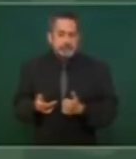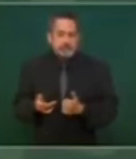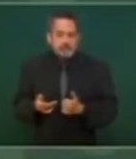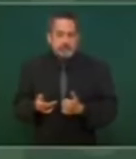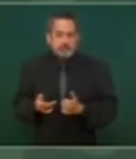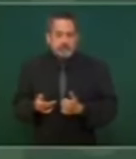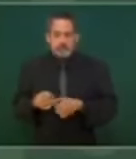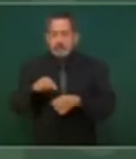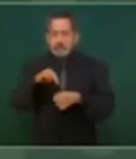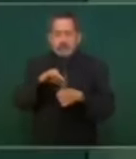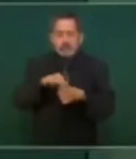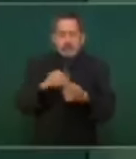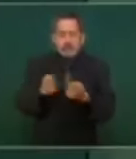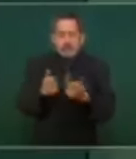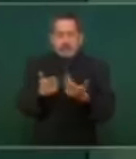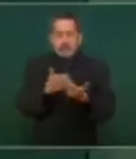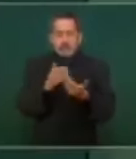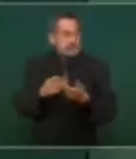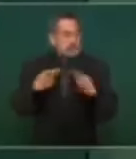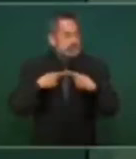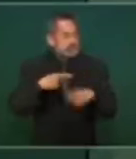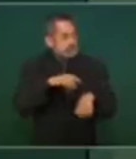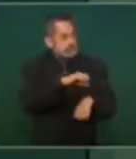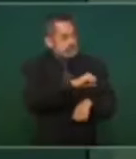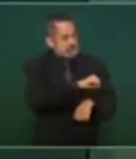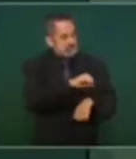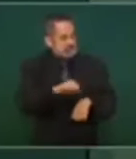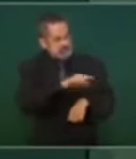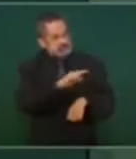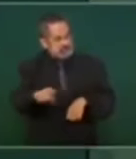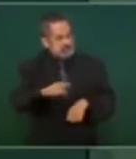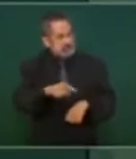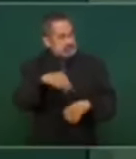con los votos que llevan acarreados,